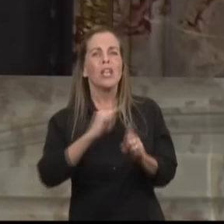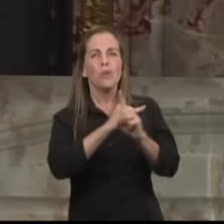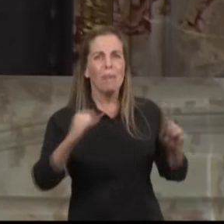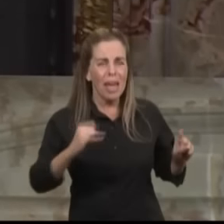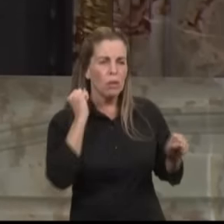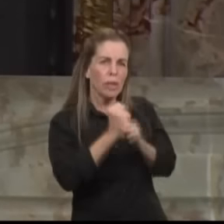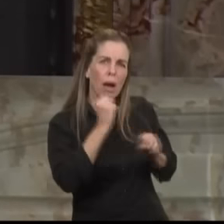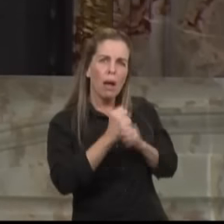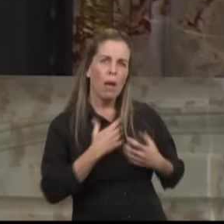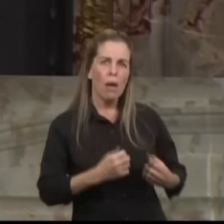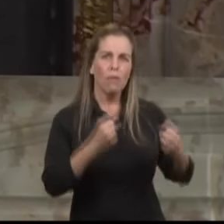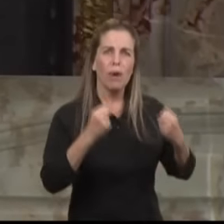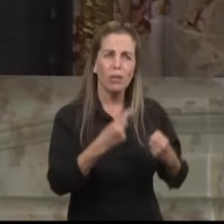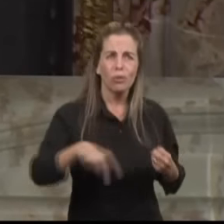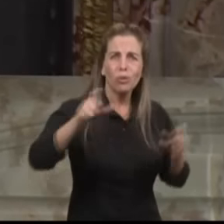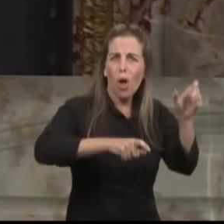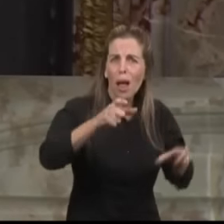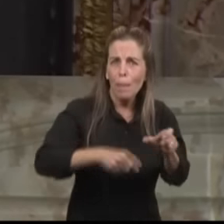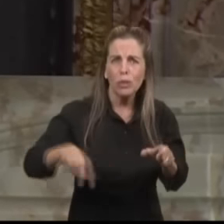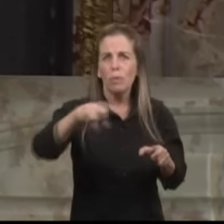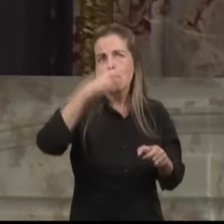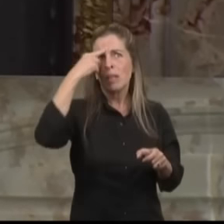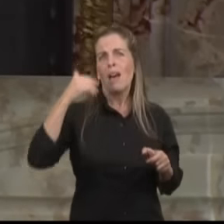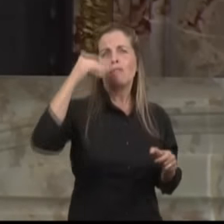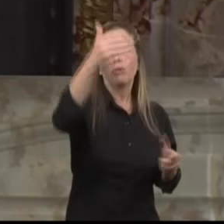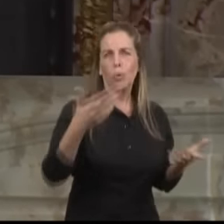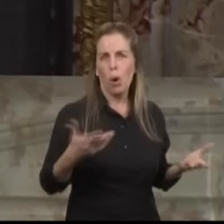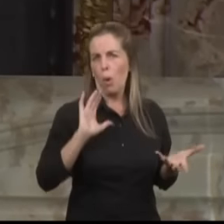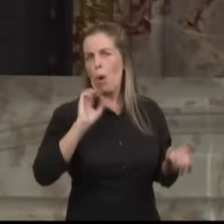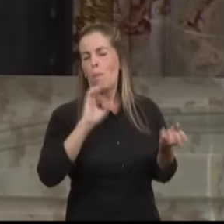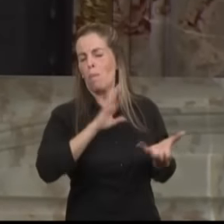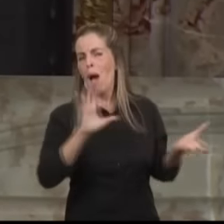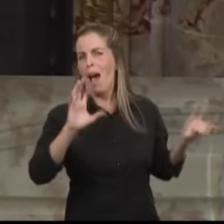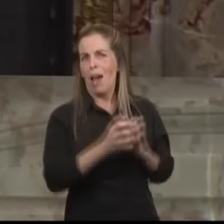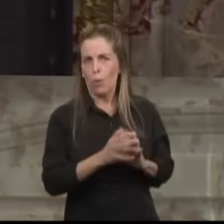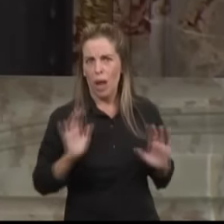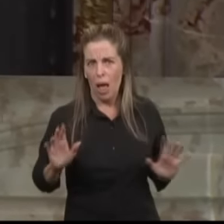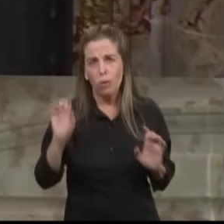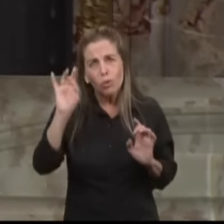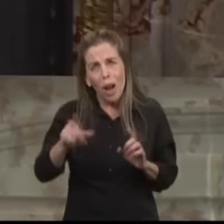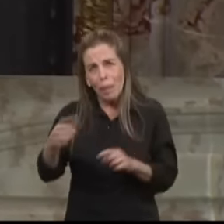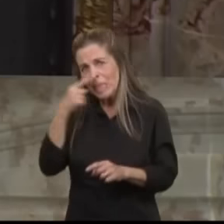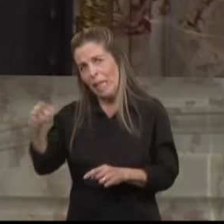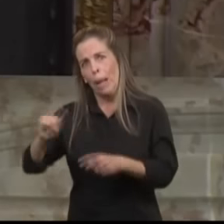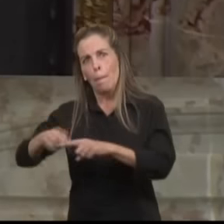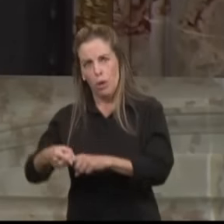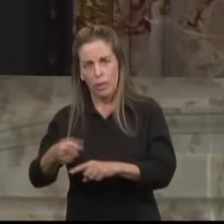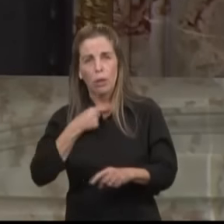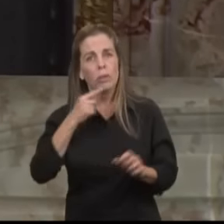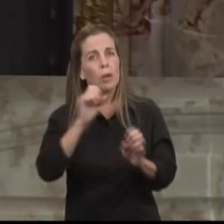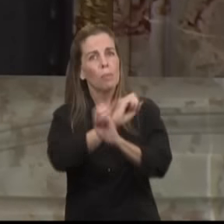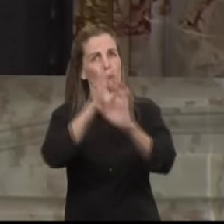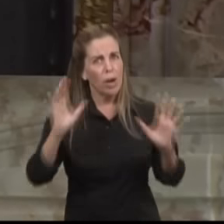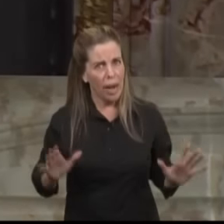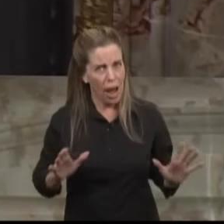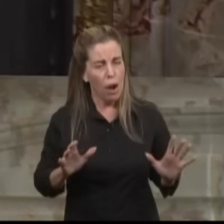los argentinos, hipotecando el futuro, un negocio solo para los políticos. Quiero ser muy claro con algo,